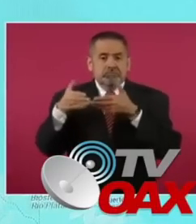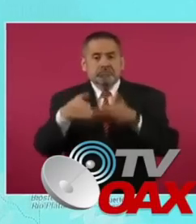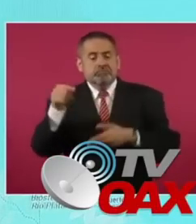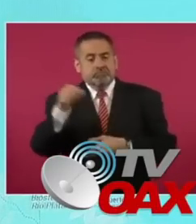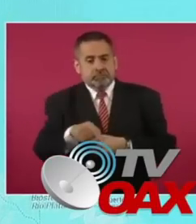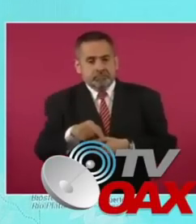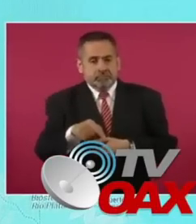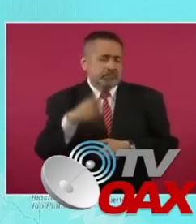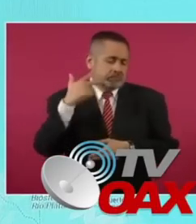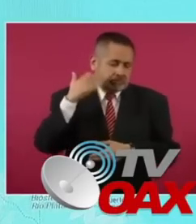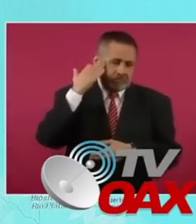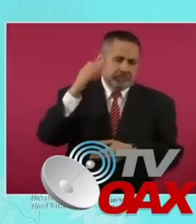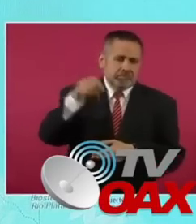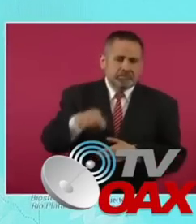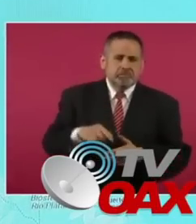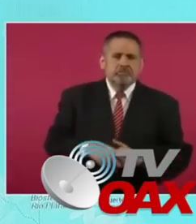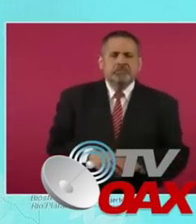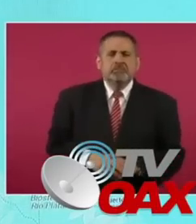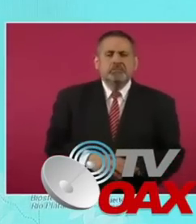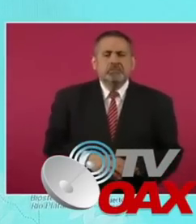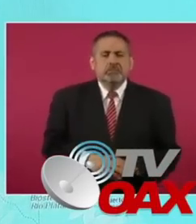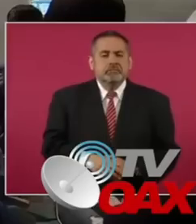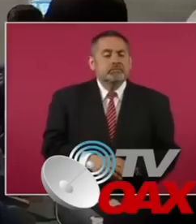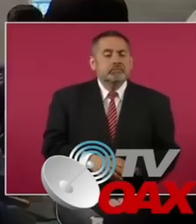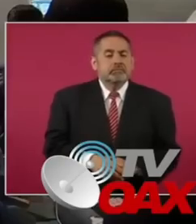En aquellos Sisal, tiempos. Yucalpetén y... Aquí está Sisal.